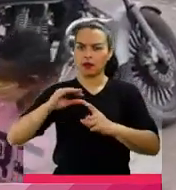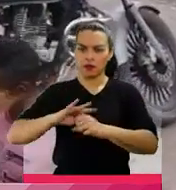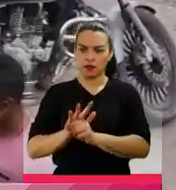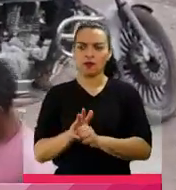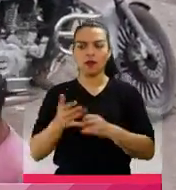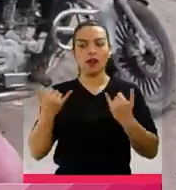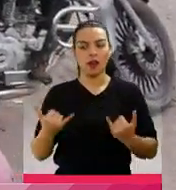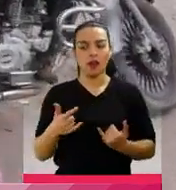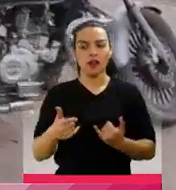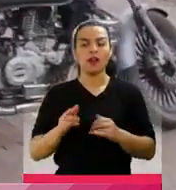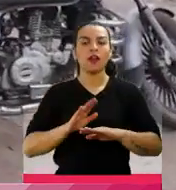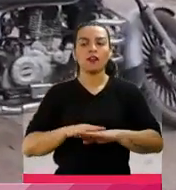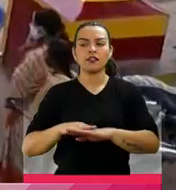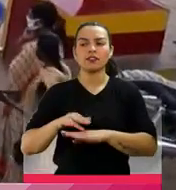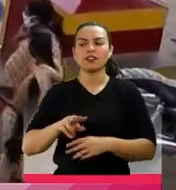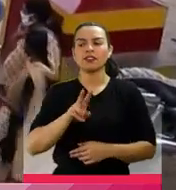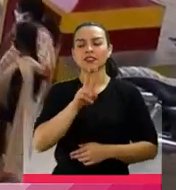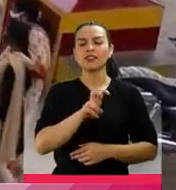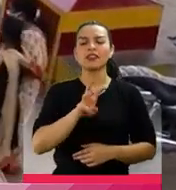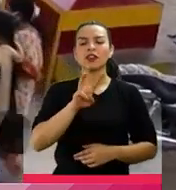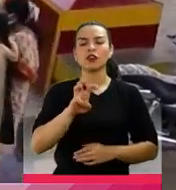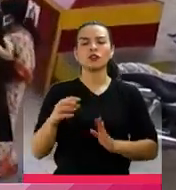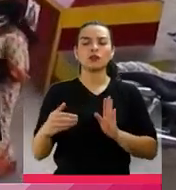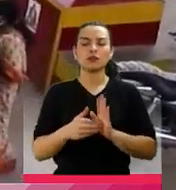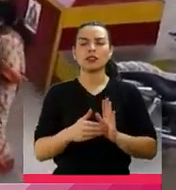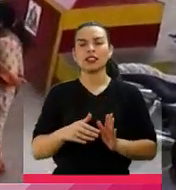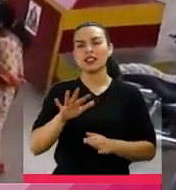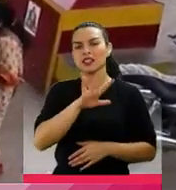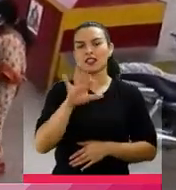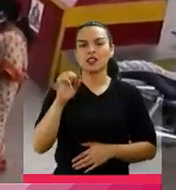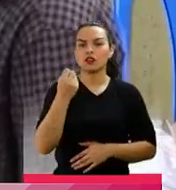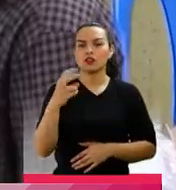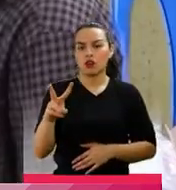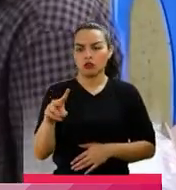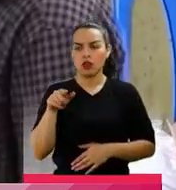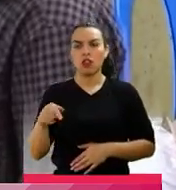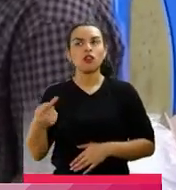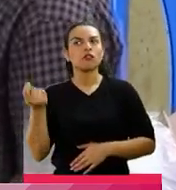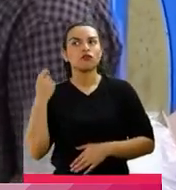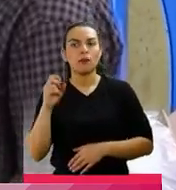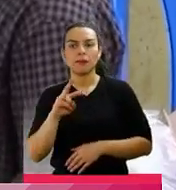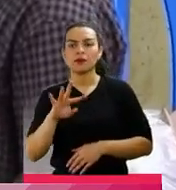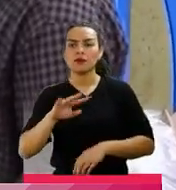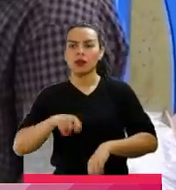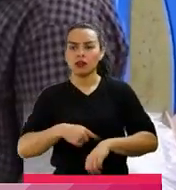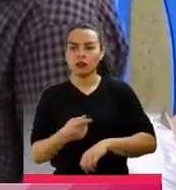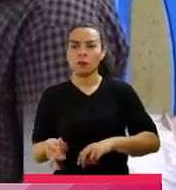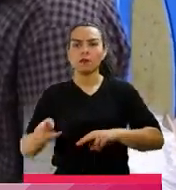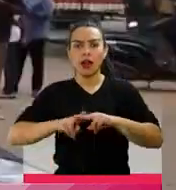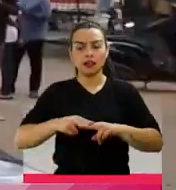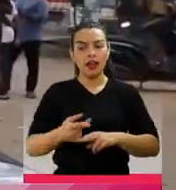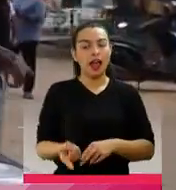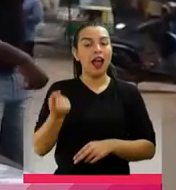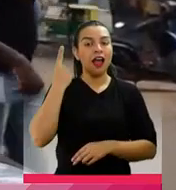notificados 78.512 nuevos casos en las últimas 24 horas, mientras que ayer se